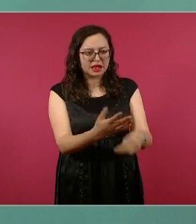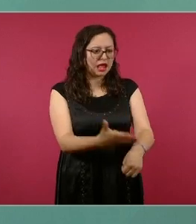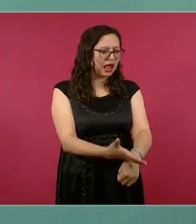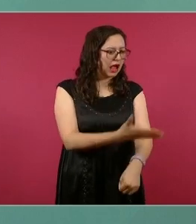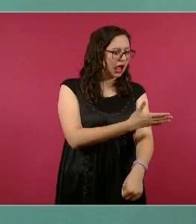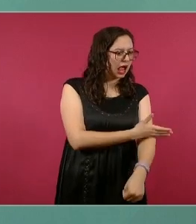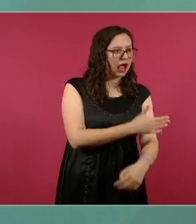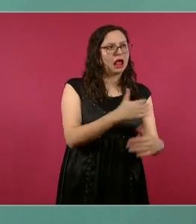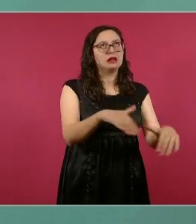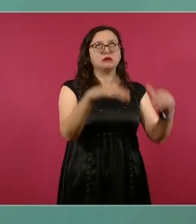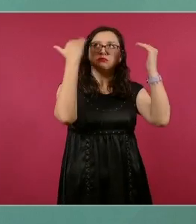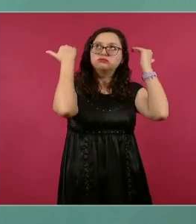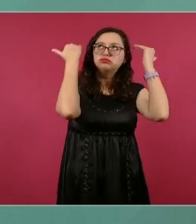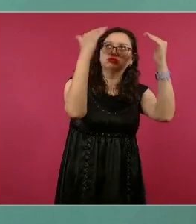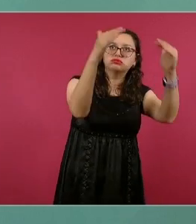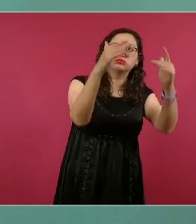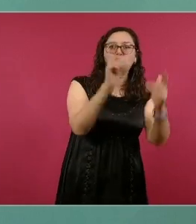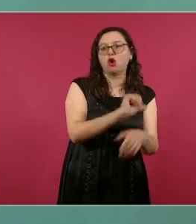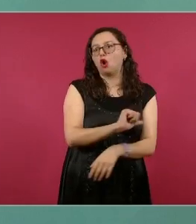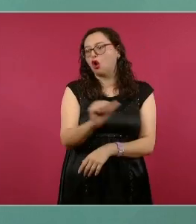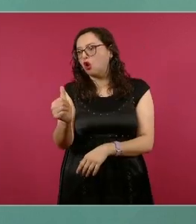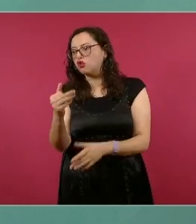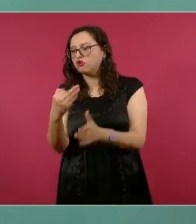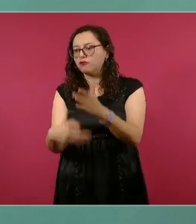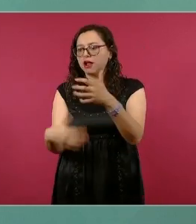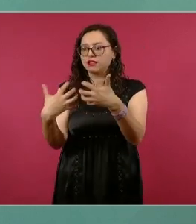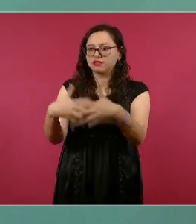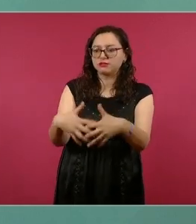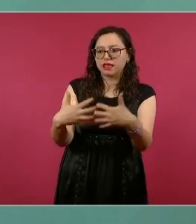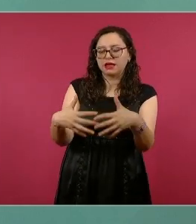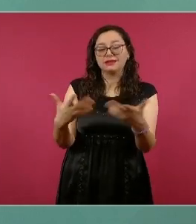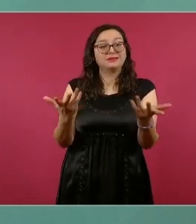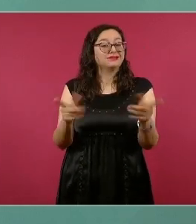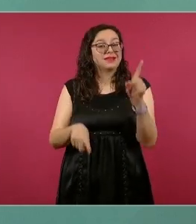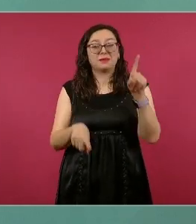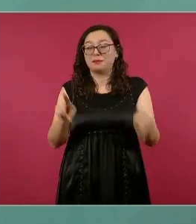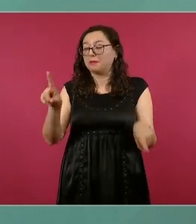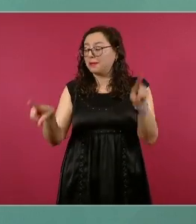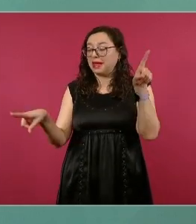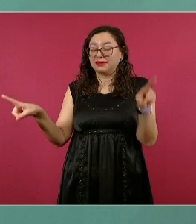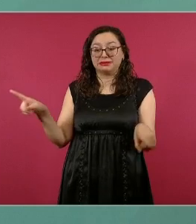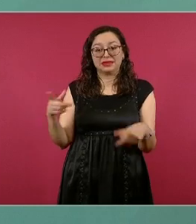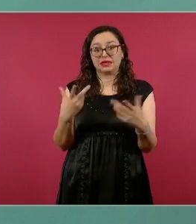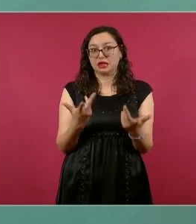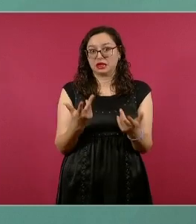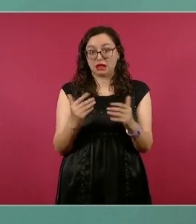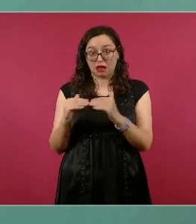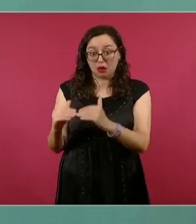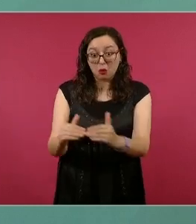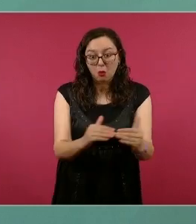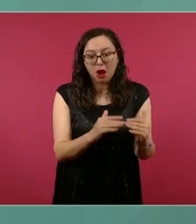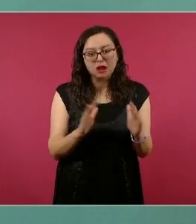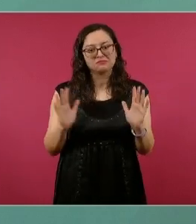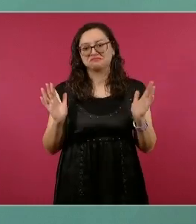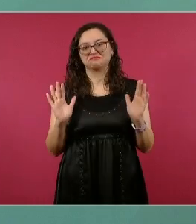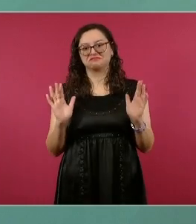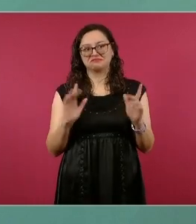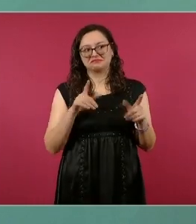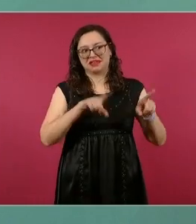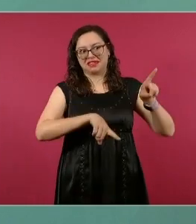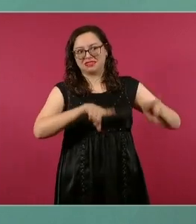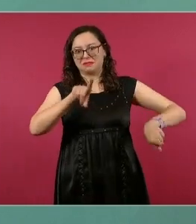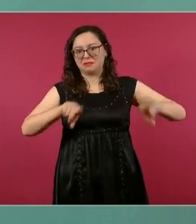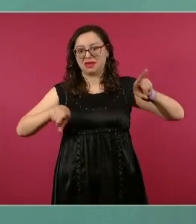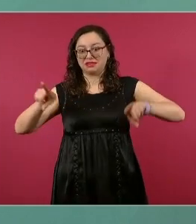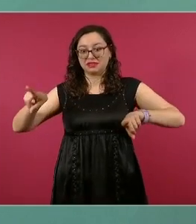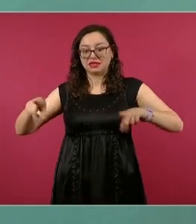les falta equipo médico o mejorar la infraestructura en general, pero es la comunidad la que se da cuenta qué es lo que falta